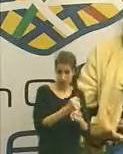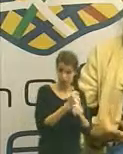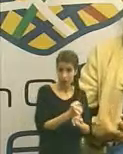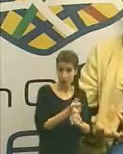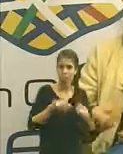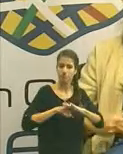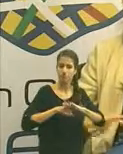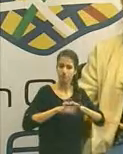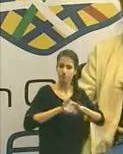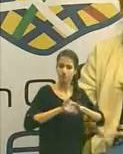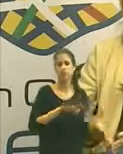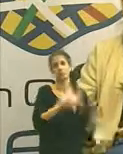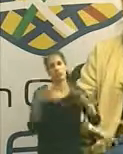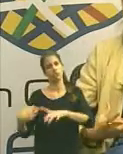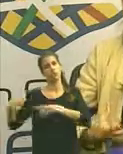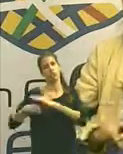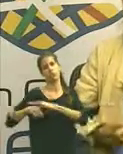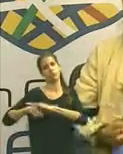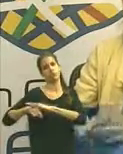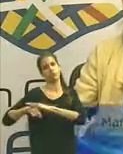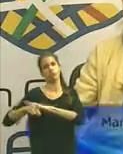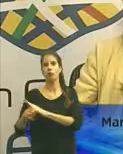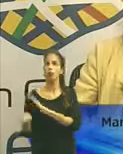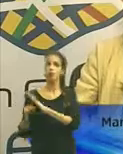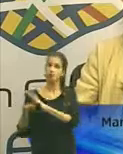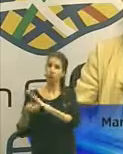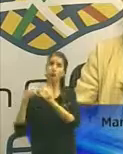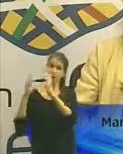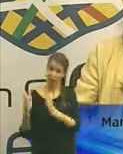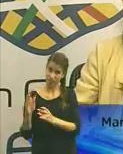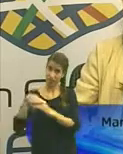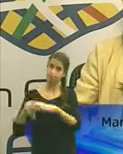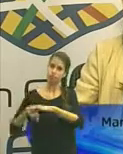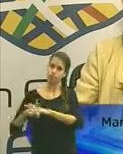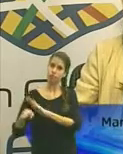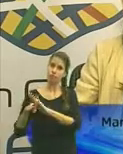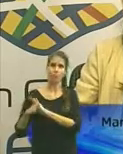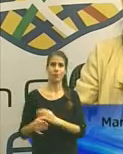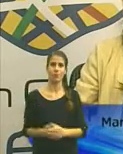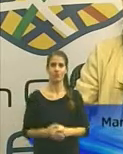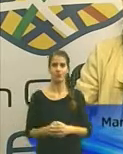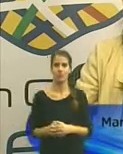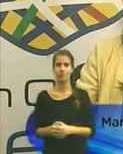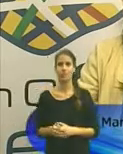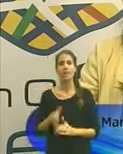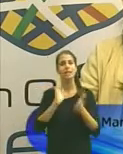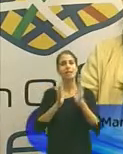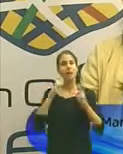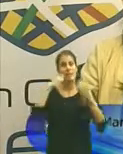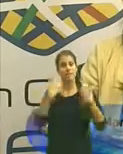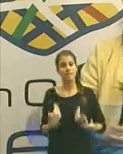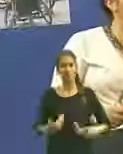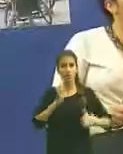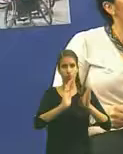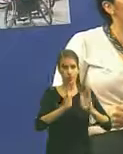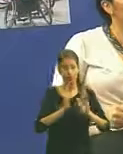con caballos se traslade al día a día, a casa. Y la terapia que hacen de fisioterapia con